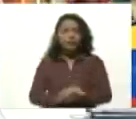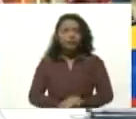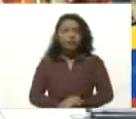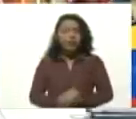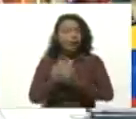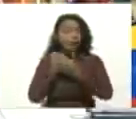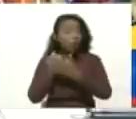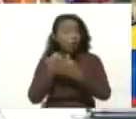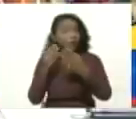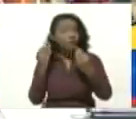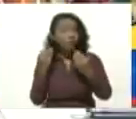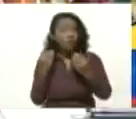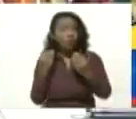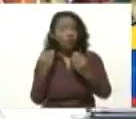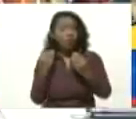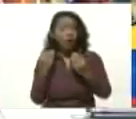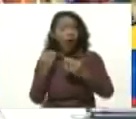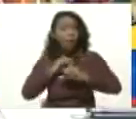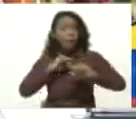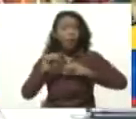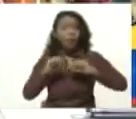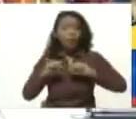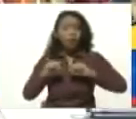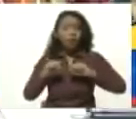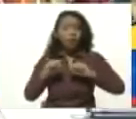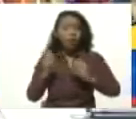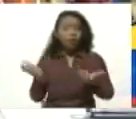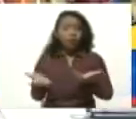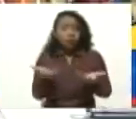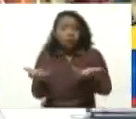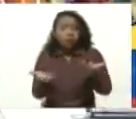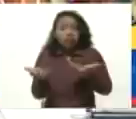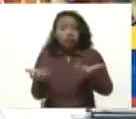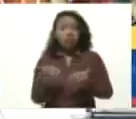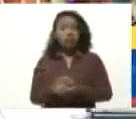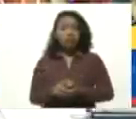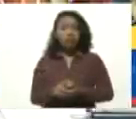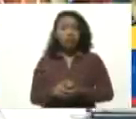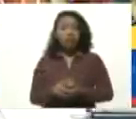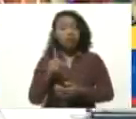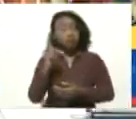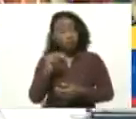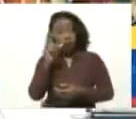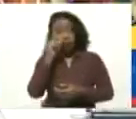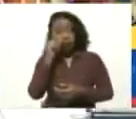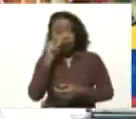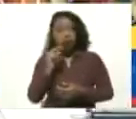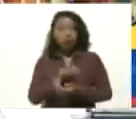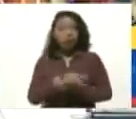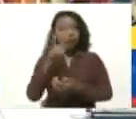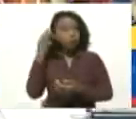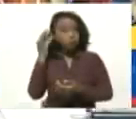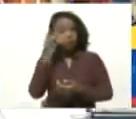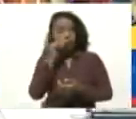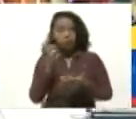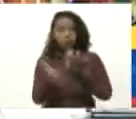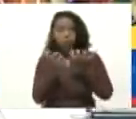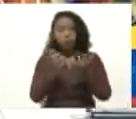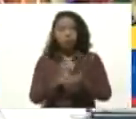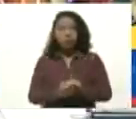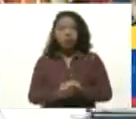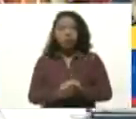ayudar mucho al movimiento de cocineras y cocineros también. Son más de